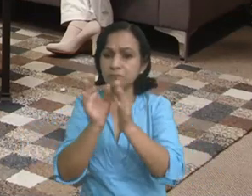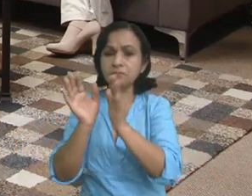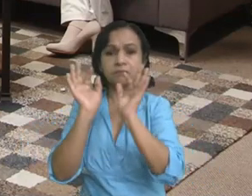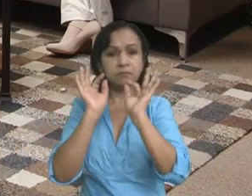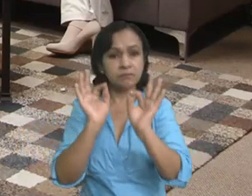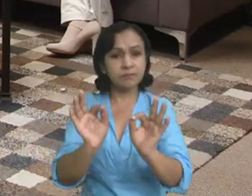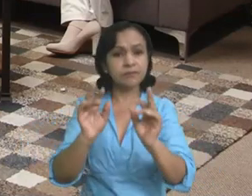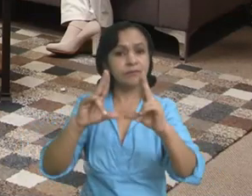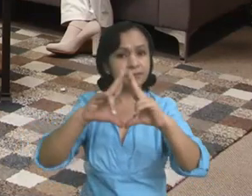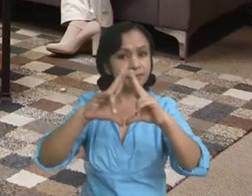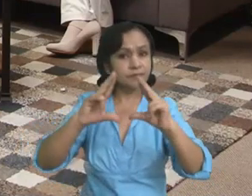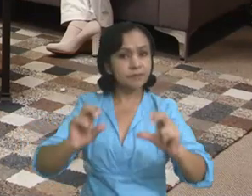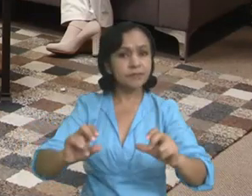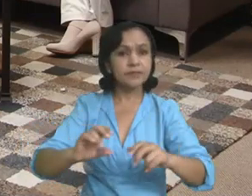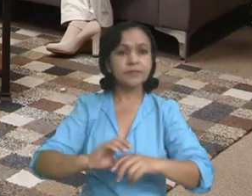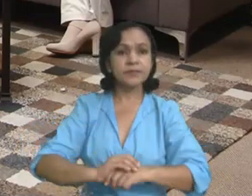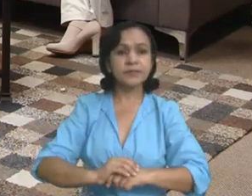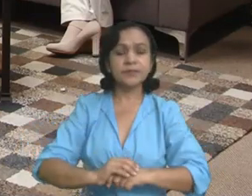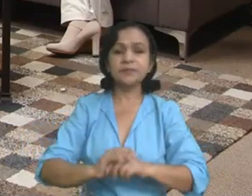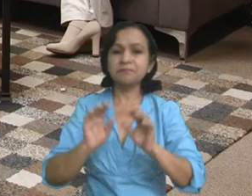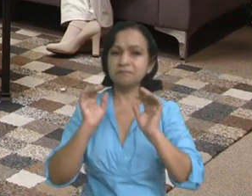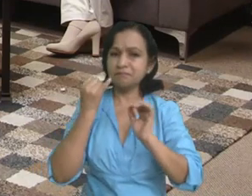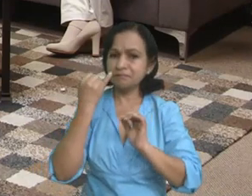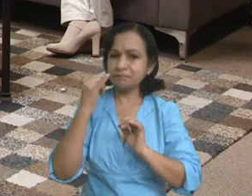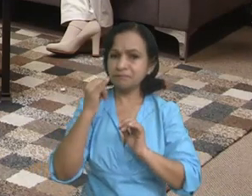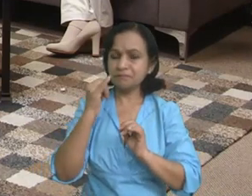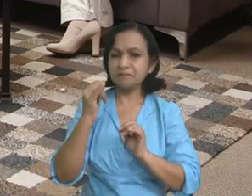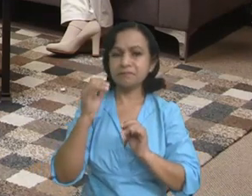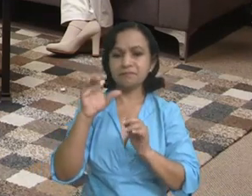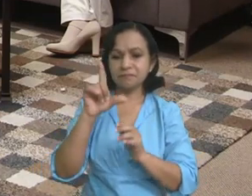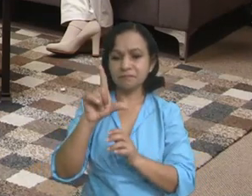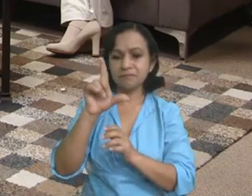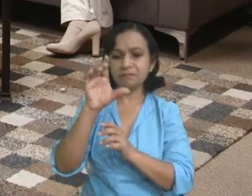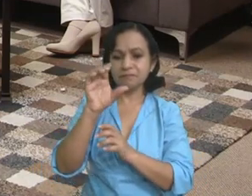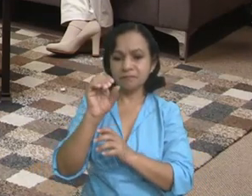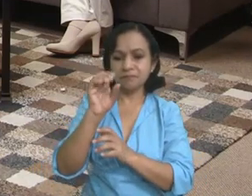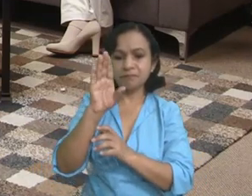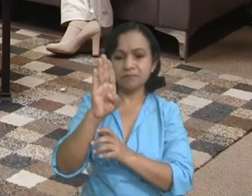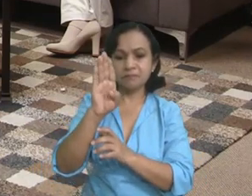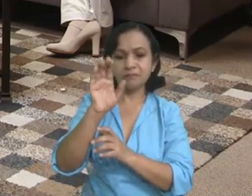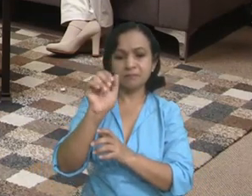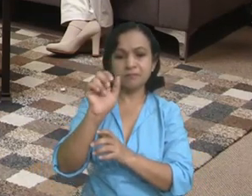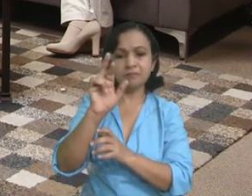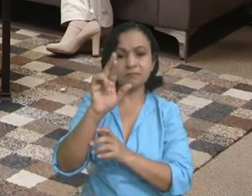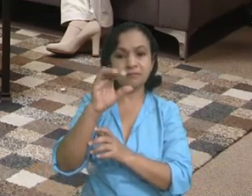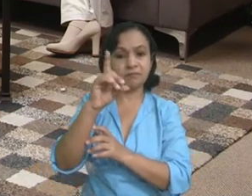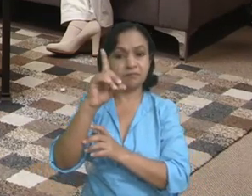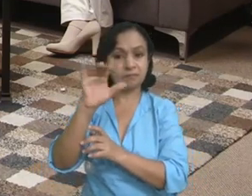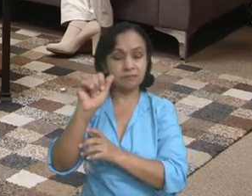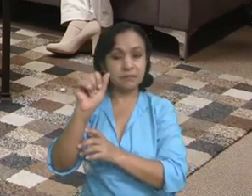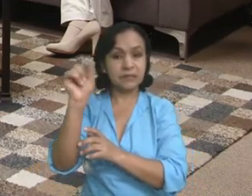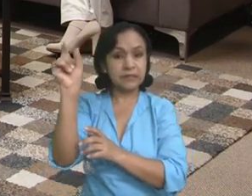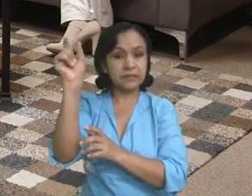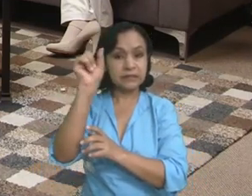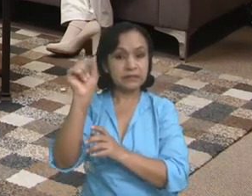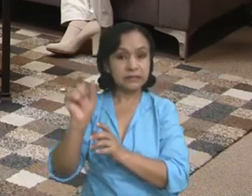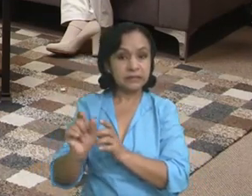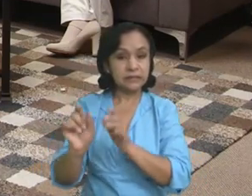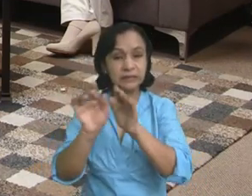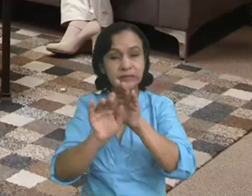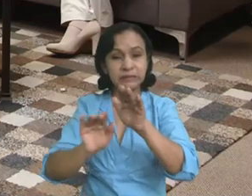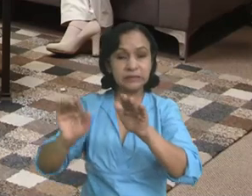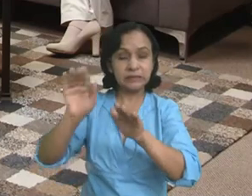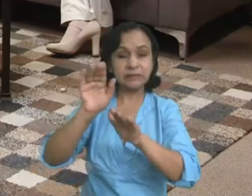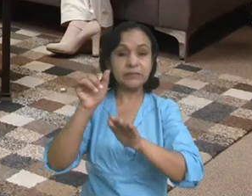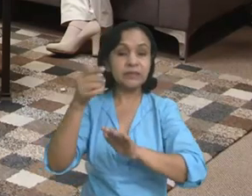muchas experiencias positivas. Claro que sí, vaya, Lombardía, esa es una de las regiones más afectadas en Italia. Bueno,